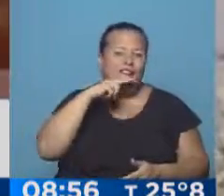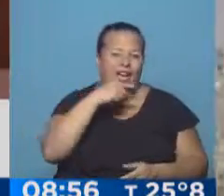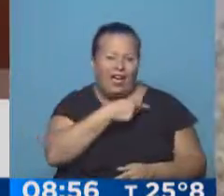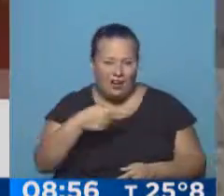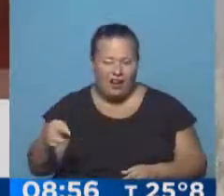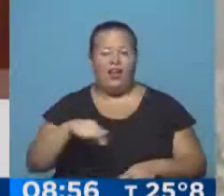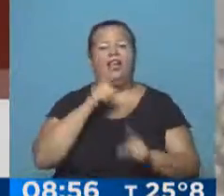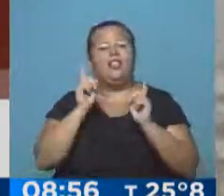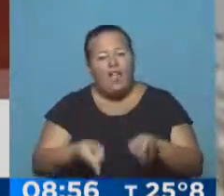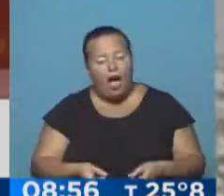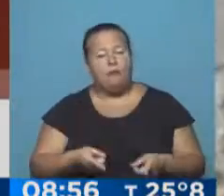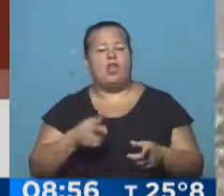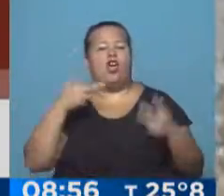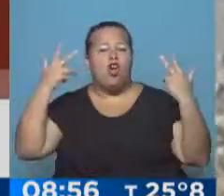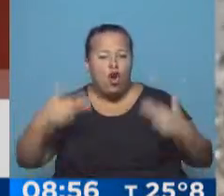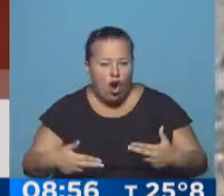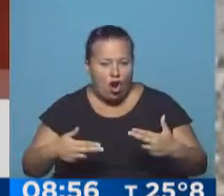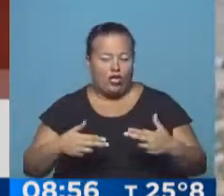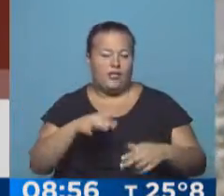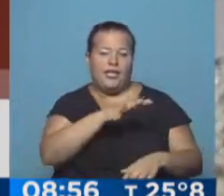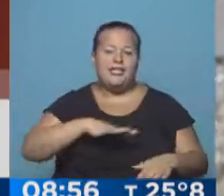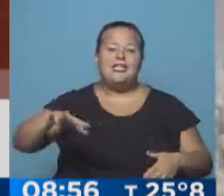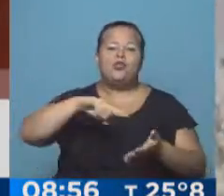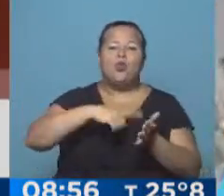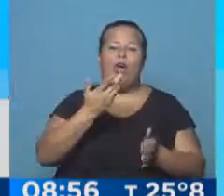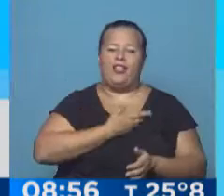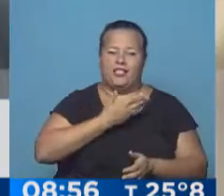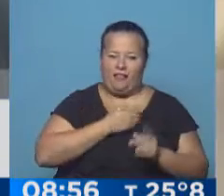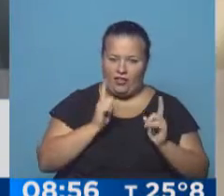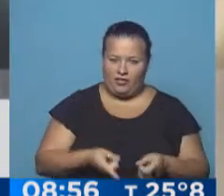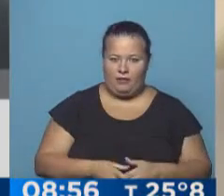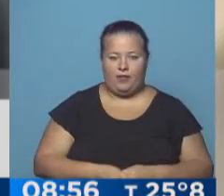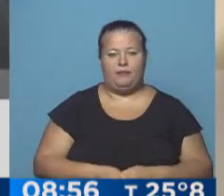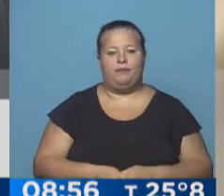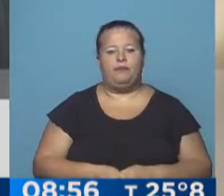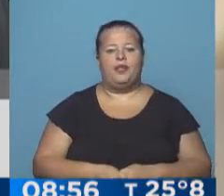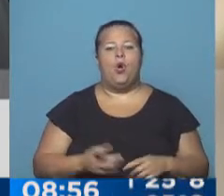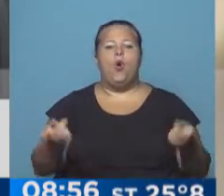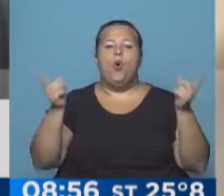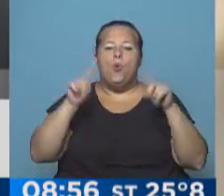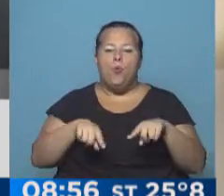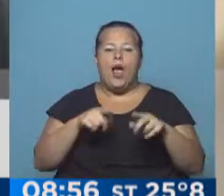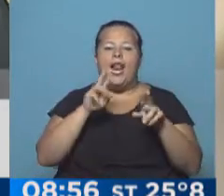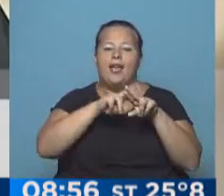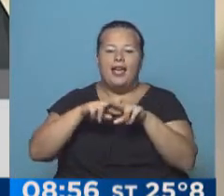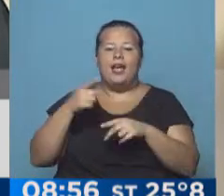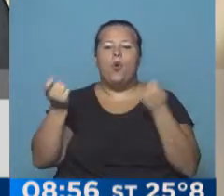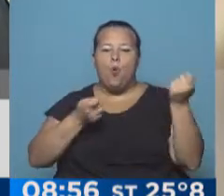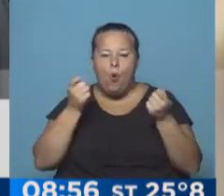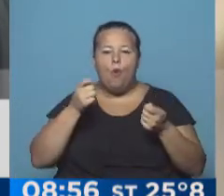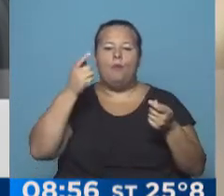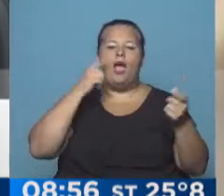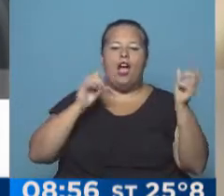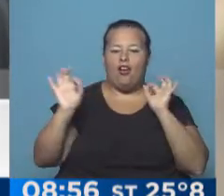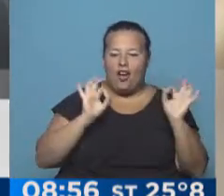pasado. También se registraron cortes en la ciudad santafesina. Reeditaron Cumbia, Copeteo y